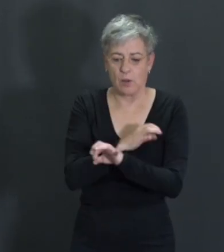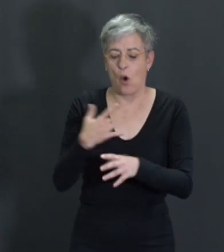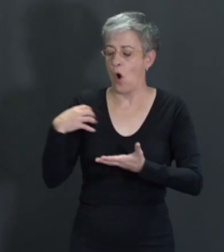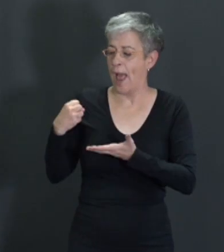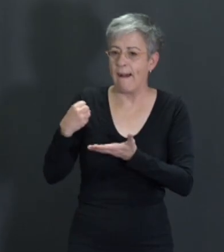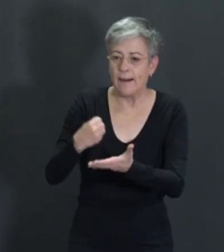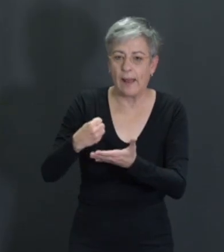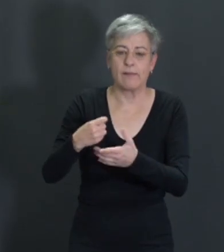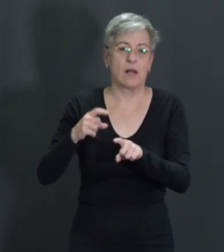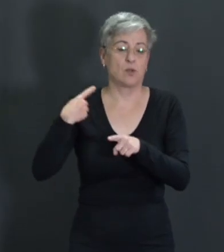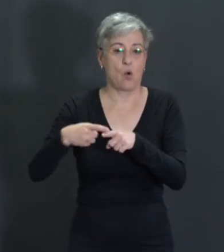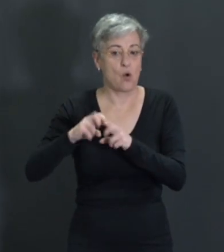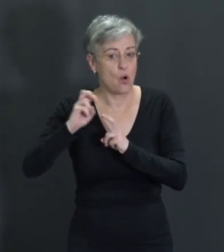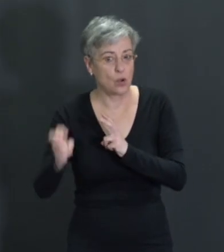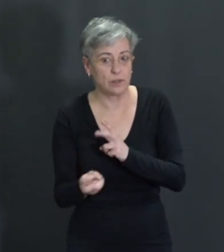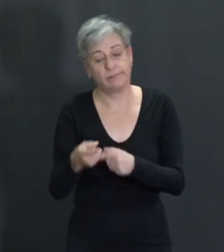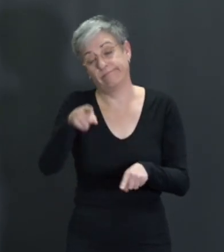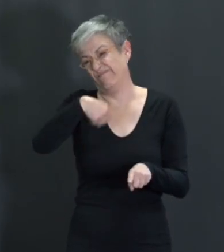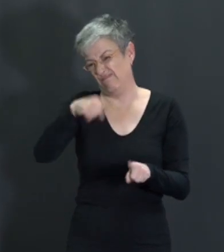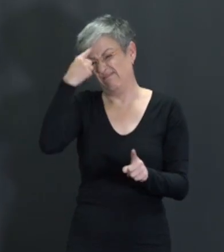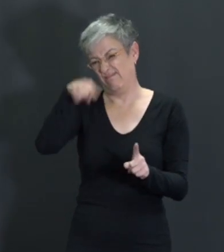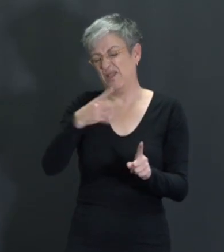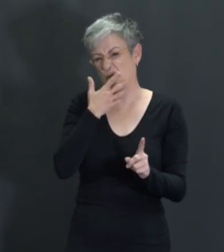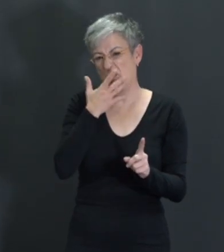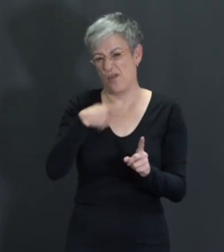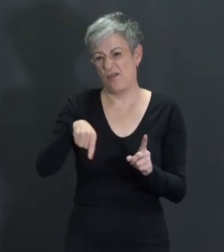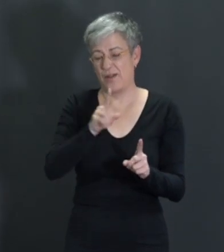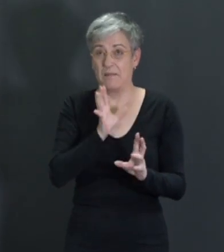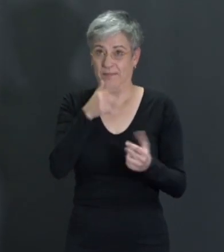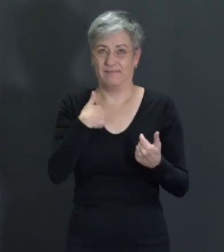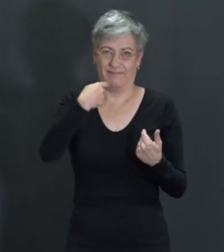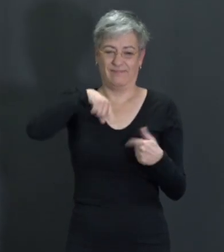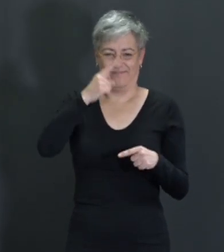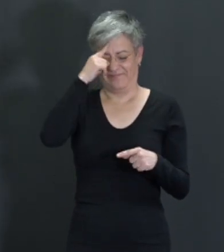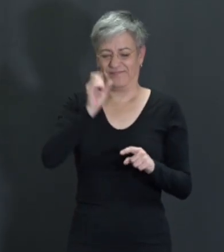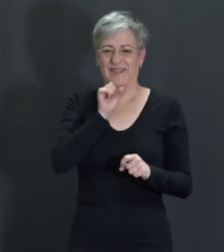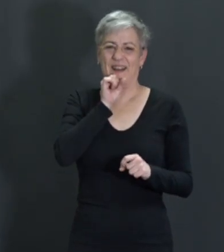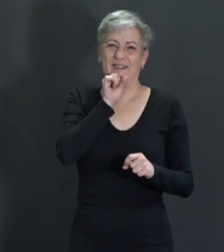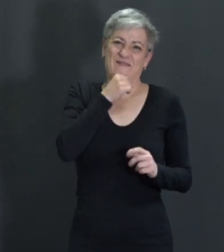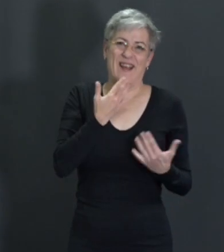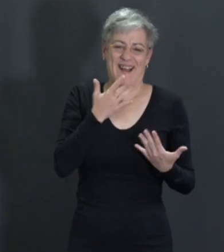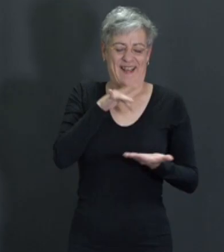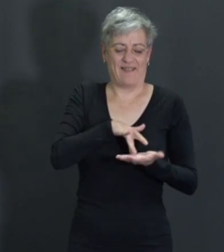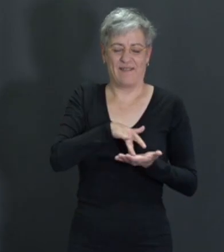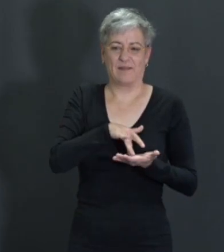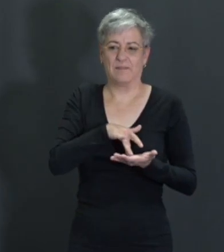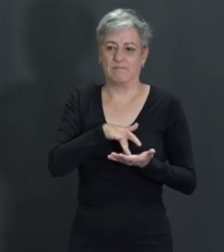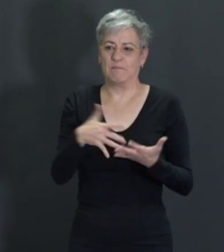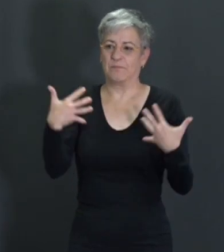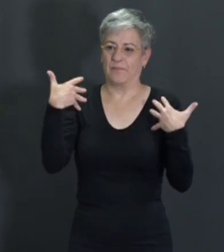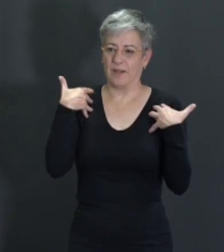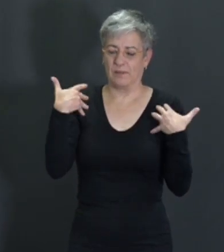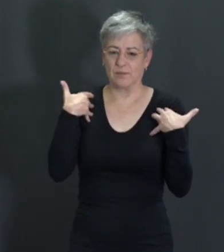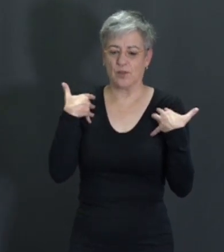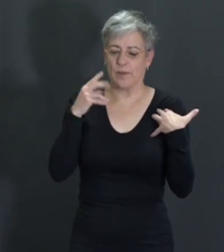herencias y derivados, que todos conocemos, la gente que estamos en vejez, sobre todo a veces hemos sufrido